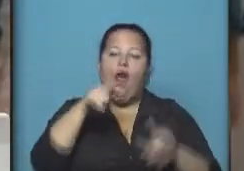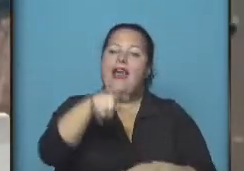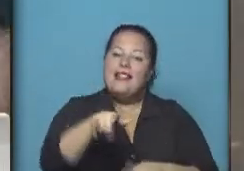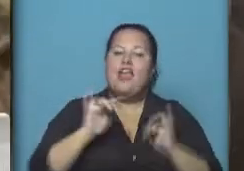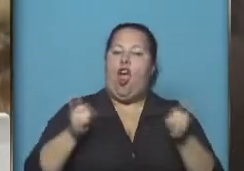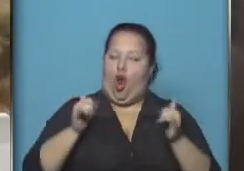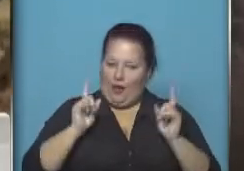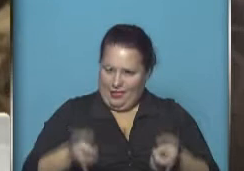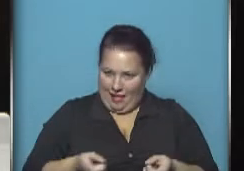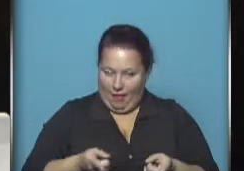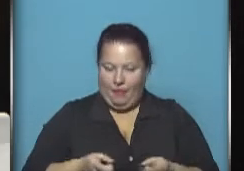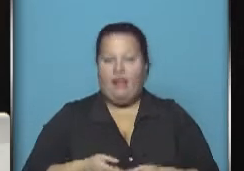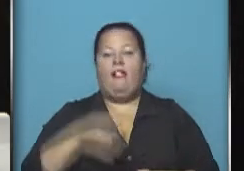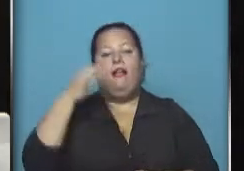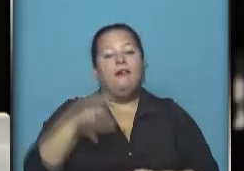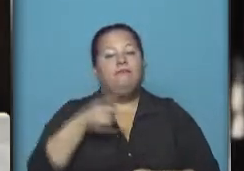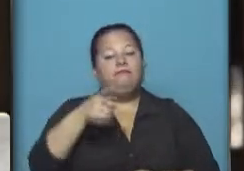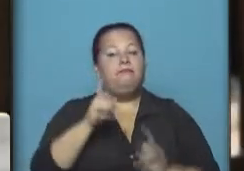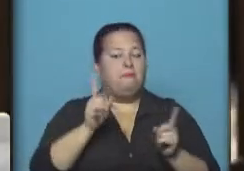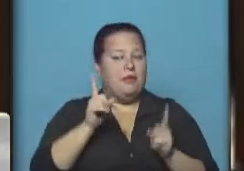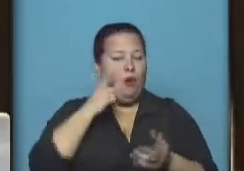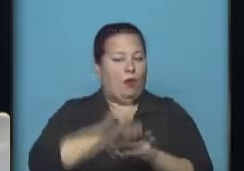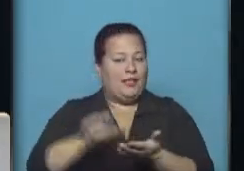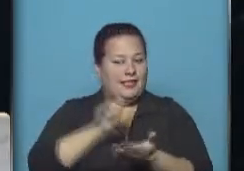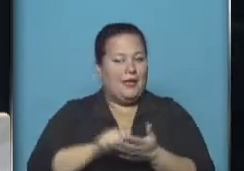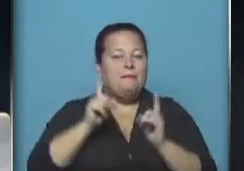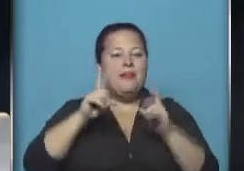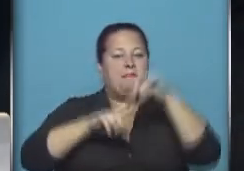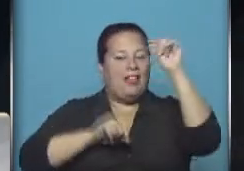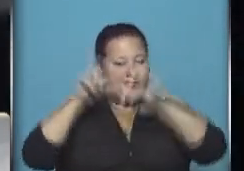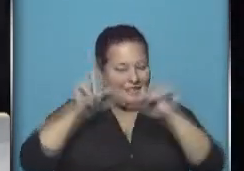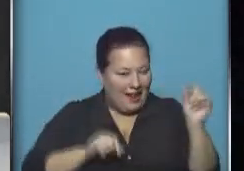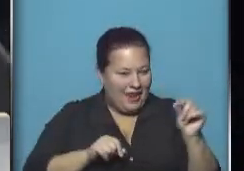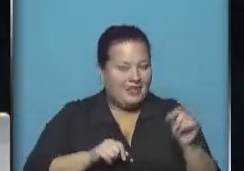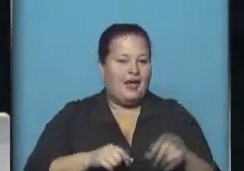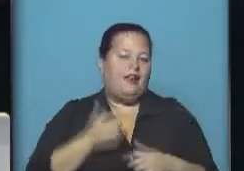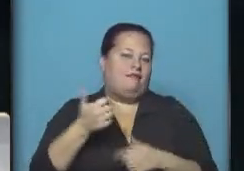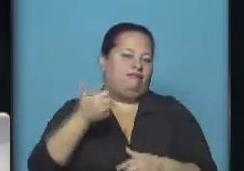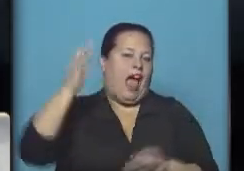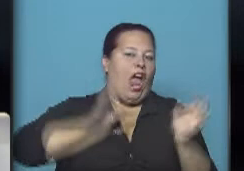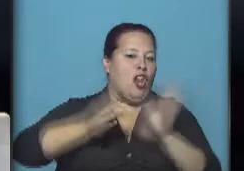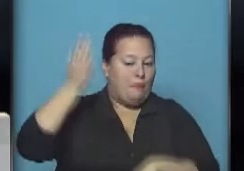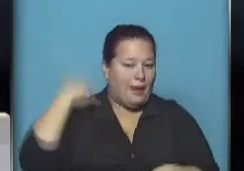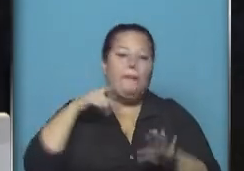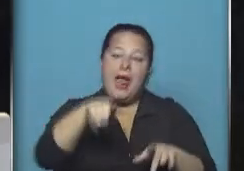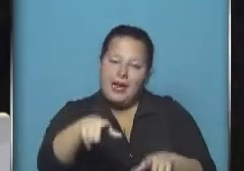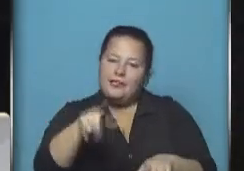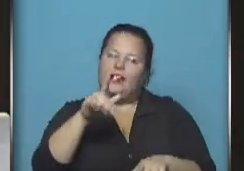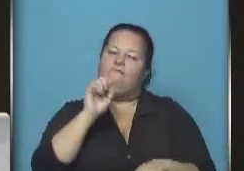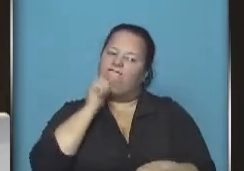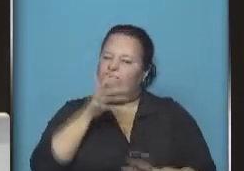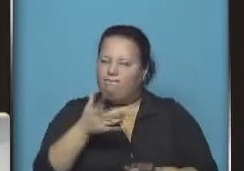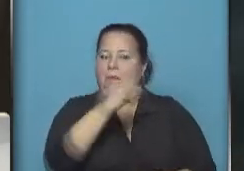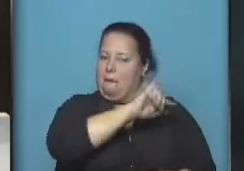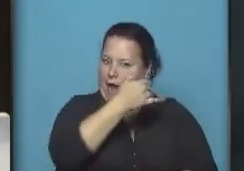esta es de adolescentes. De hecho, es el mismo escritor de Bajo una misma estrella. Un hitazo del año pasado, aunque esta me pareció menos